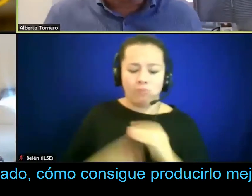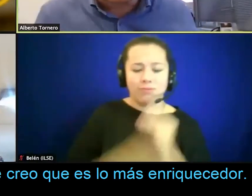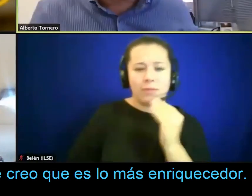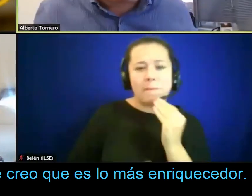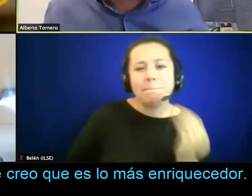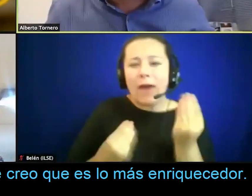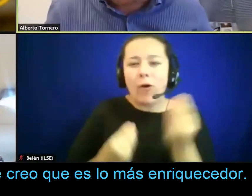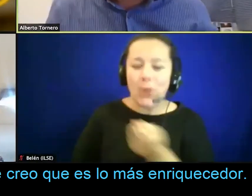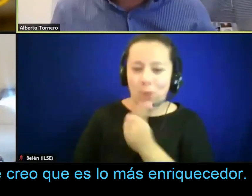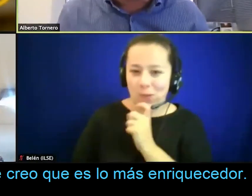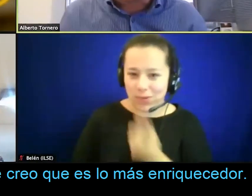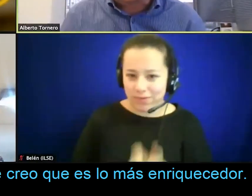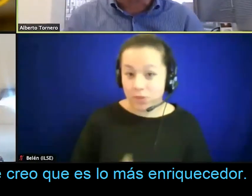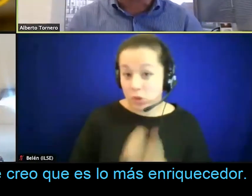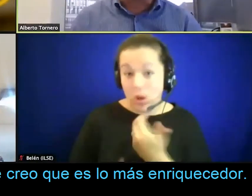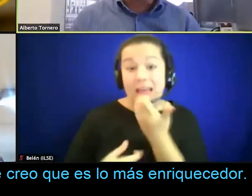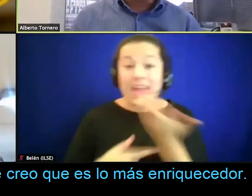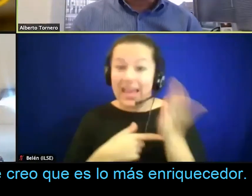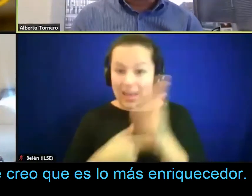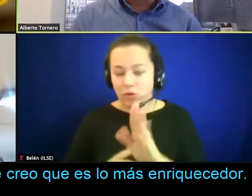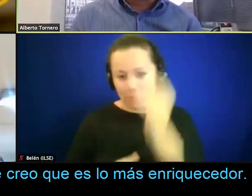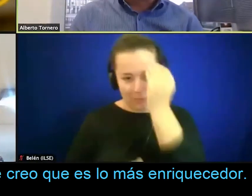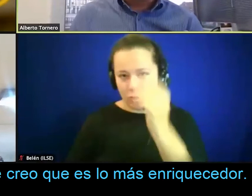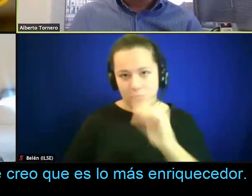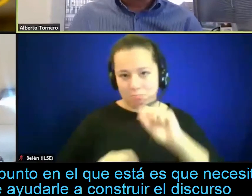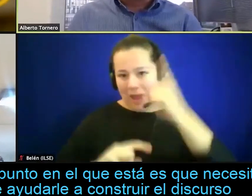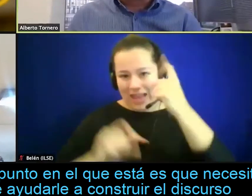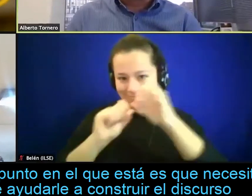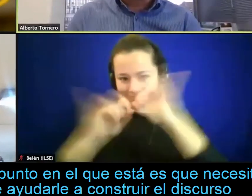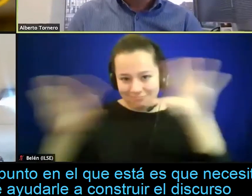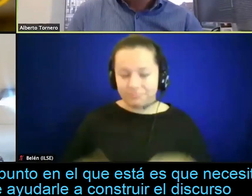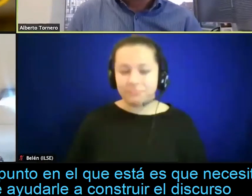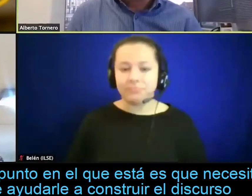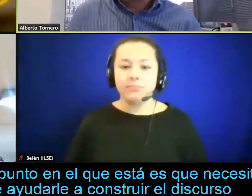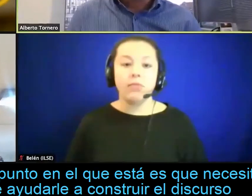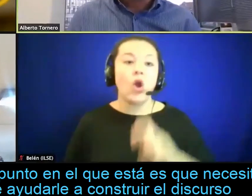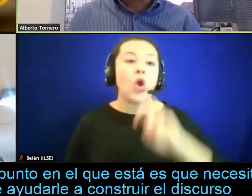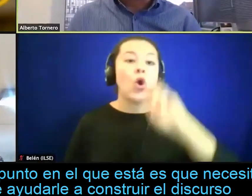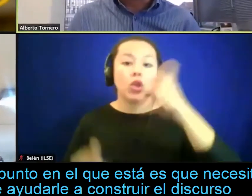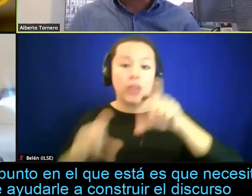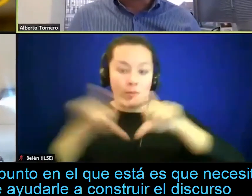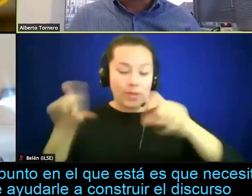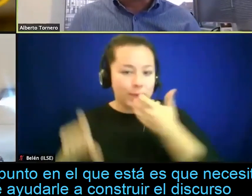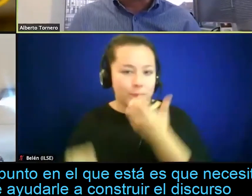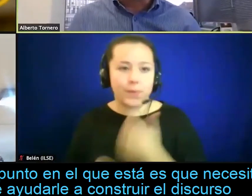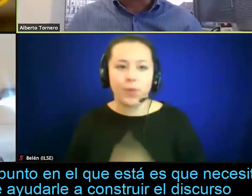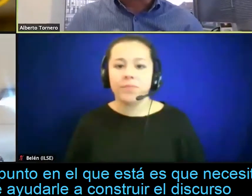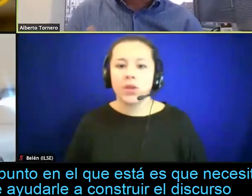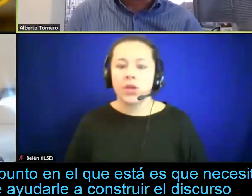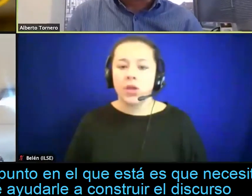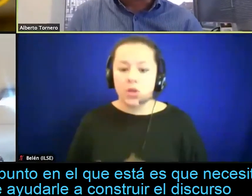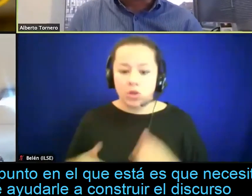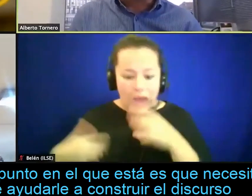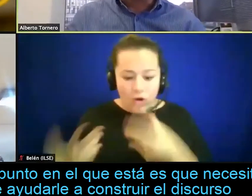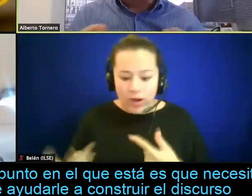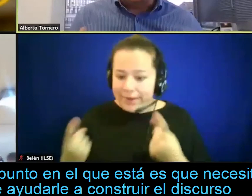Y os pongo ejemplos porque creo que es lo más enriquecedor. U otra que podemos tener, pues el punto en el que está es que necesita financiación y tenemos que